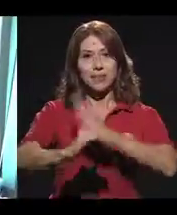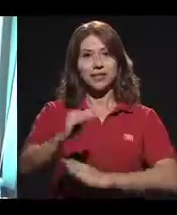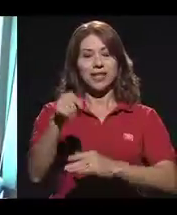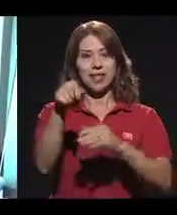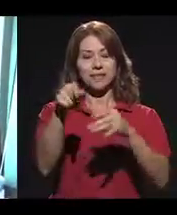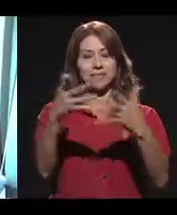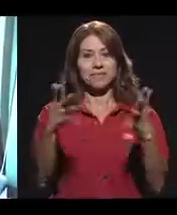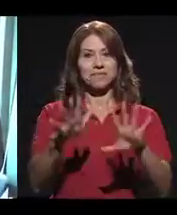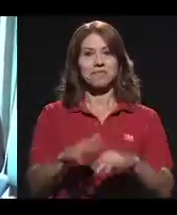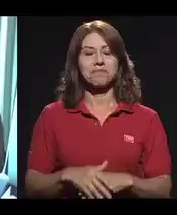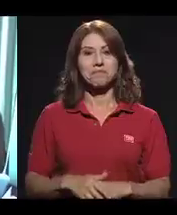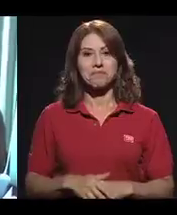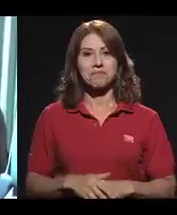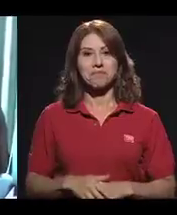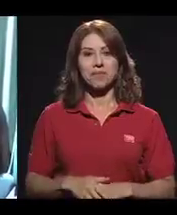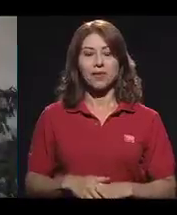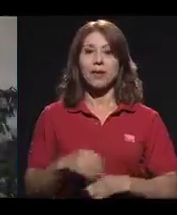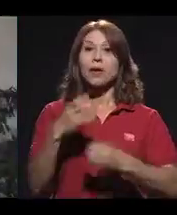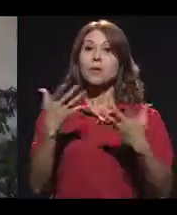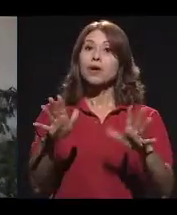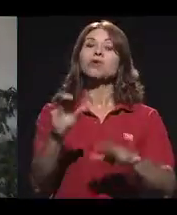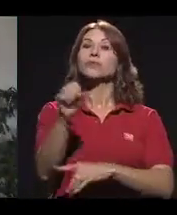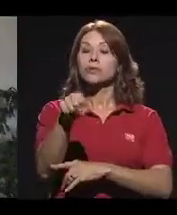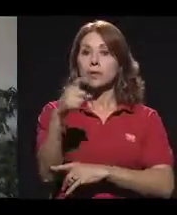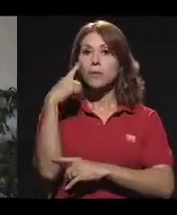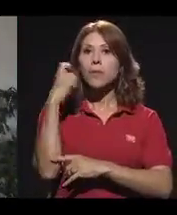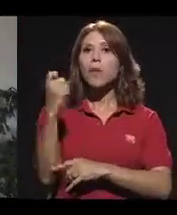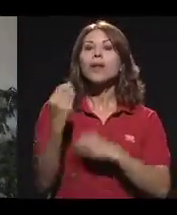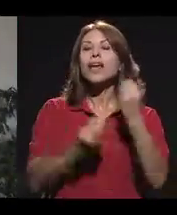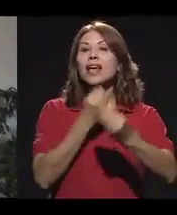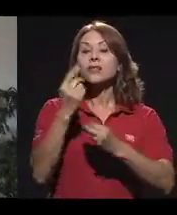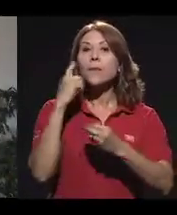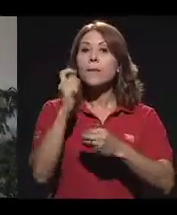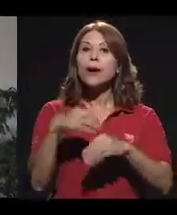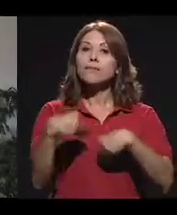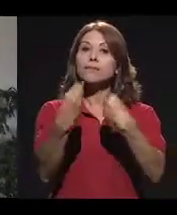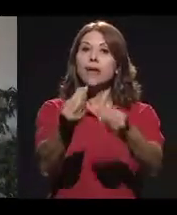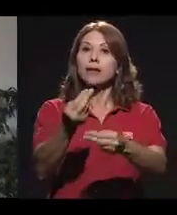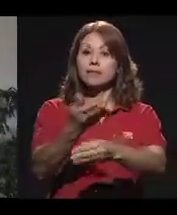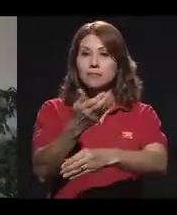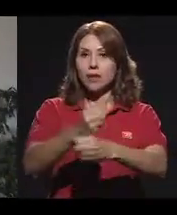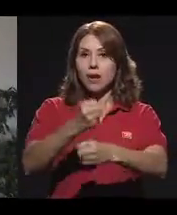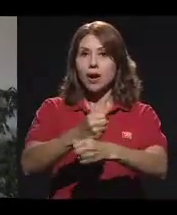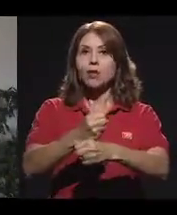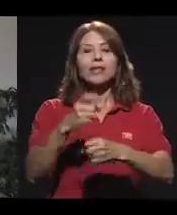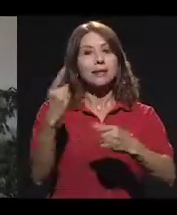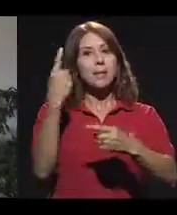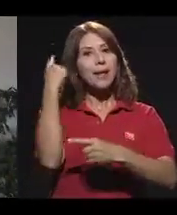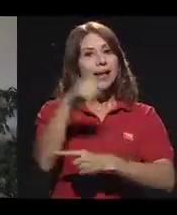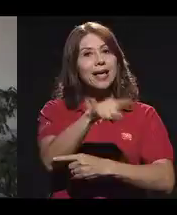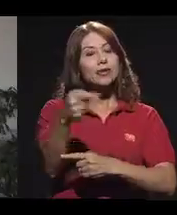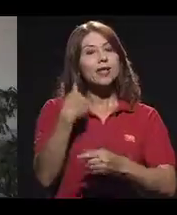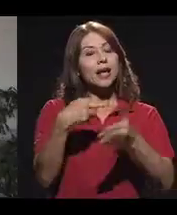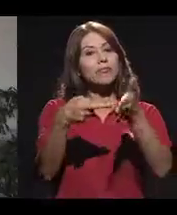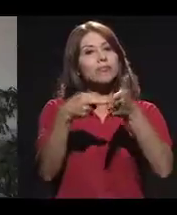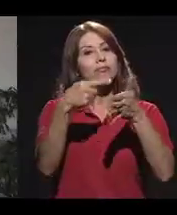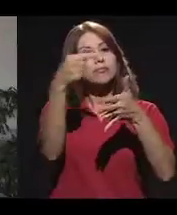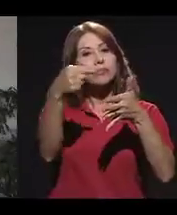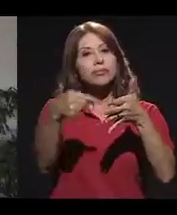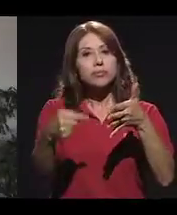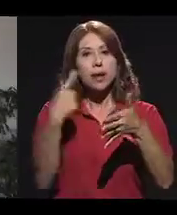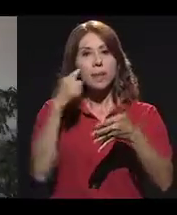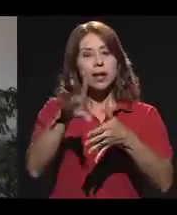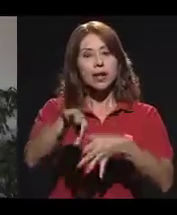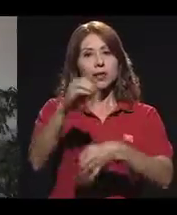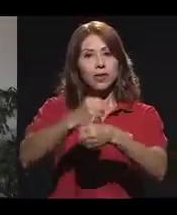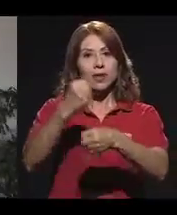compañías. Claro, porque el componente de empleabilidad es formar un perfil ocupacional para inserción laboral. Y en este caso